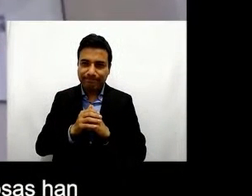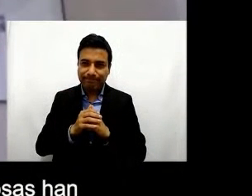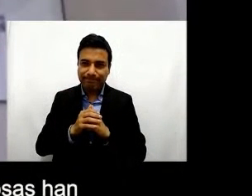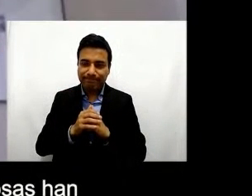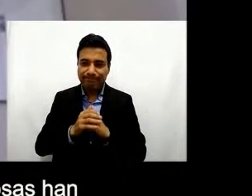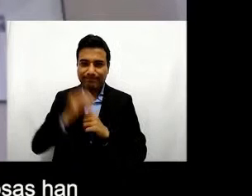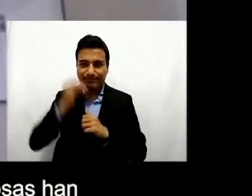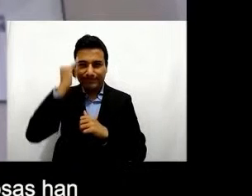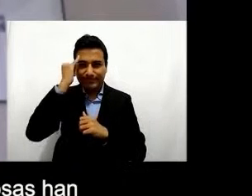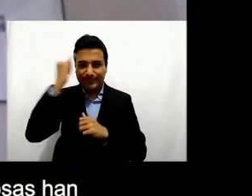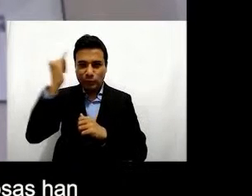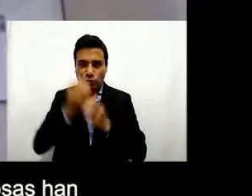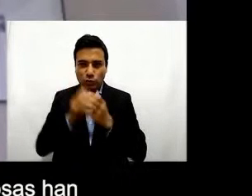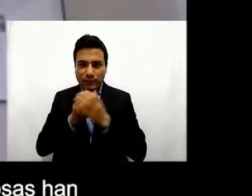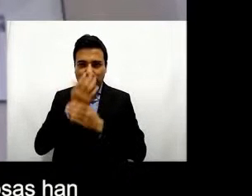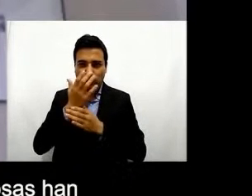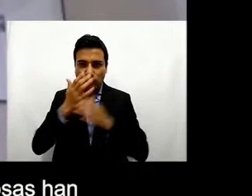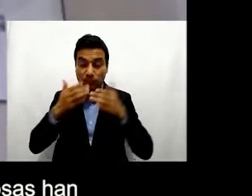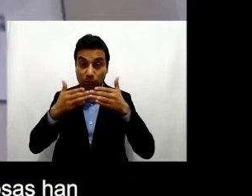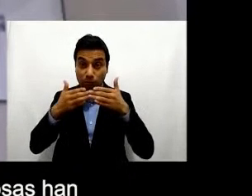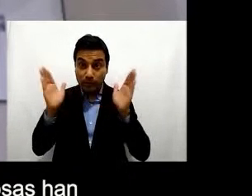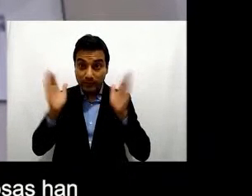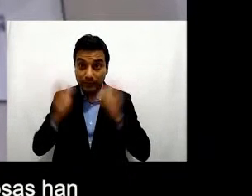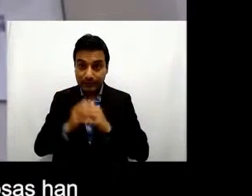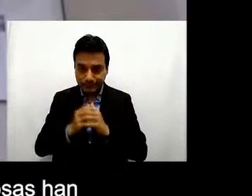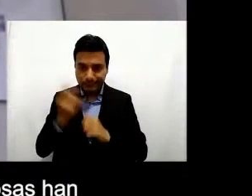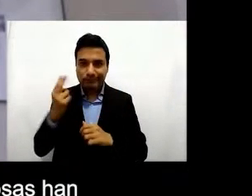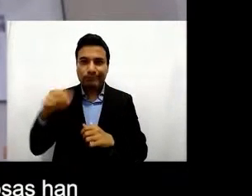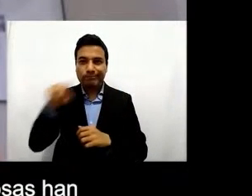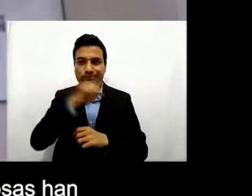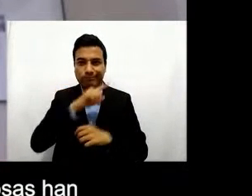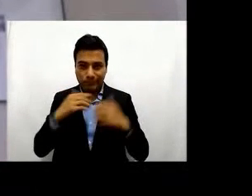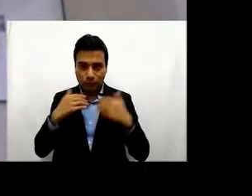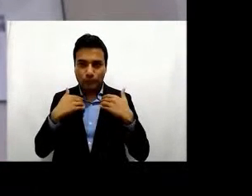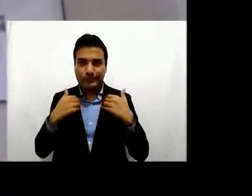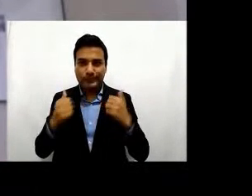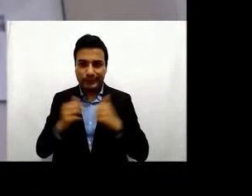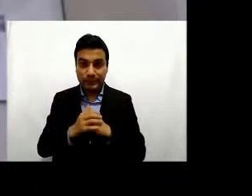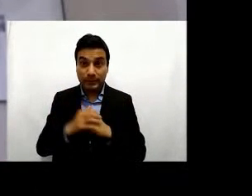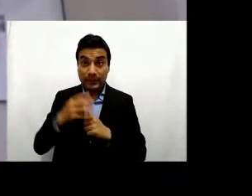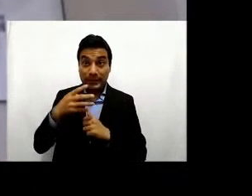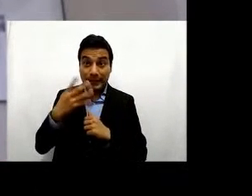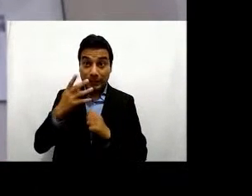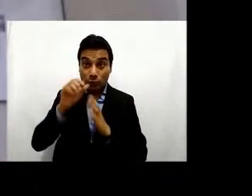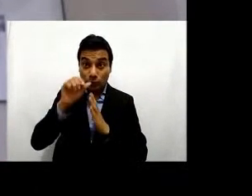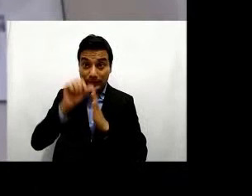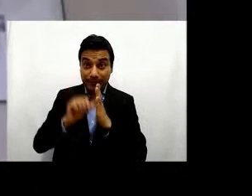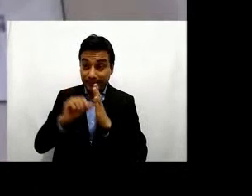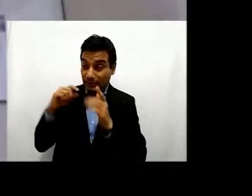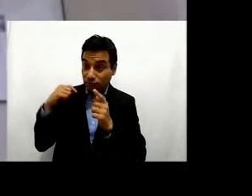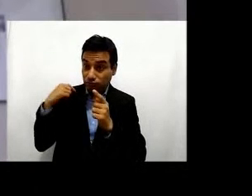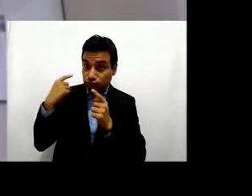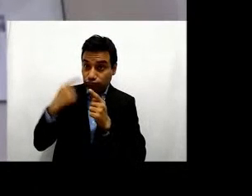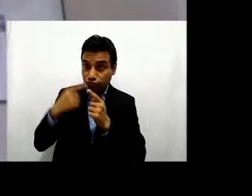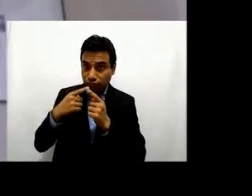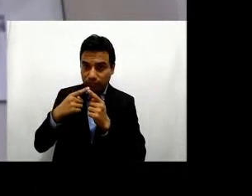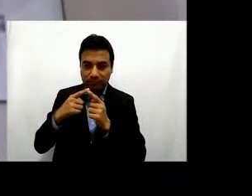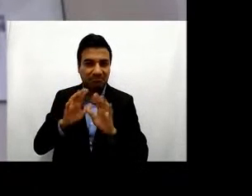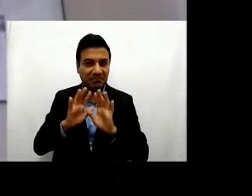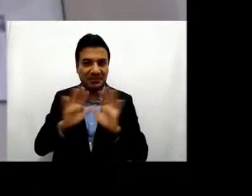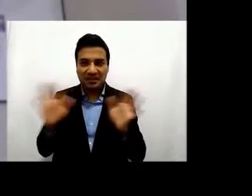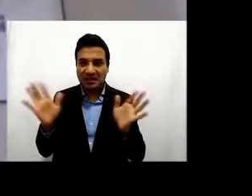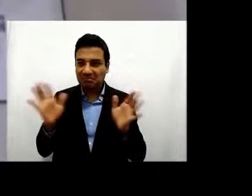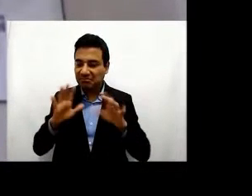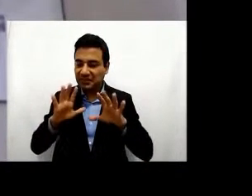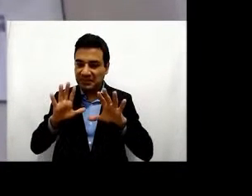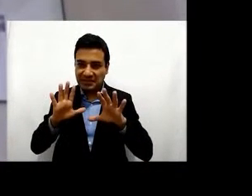innovación pública, es que las cosas han cambiado en los últimos 14 meses. Hay que ver las cosas